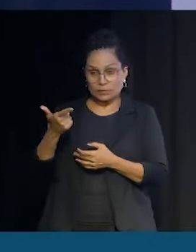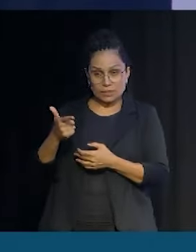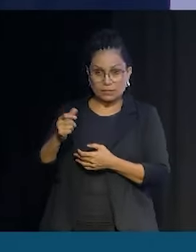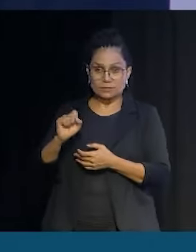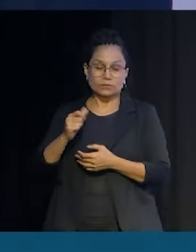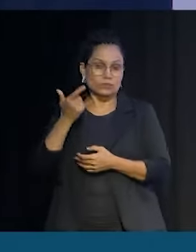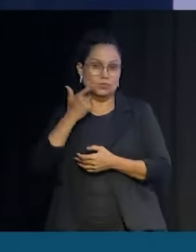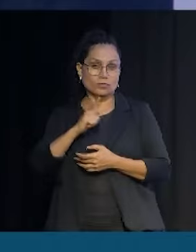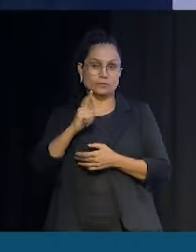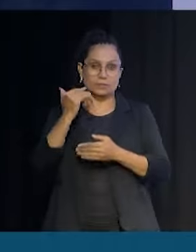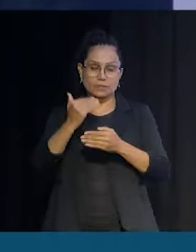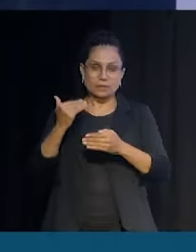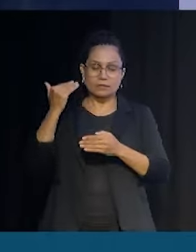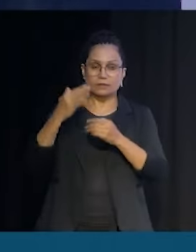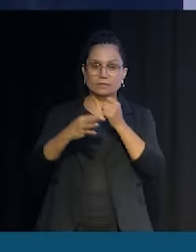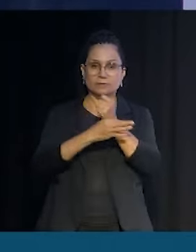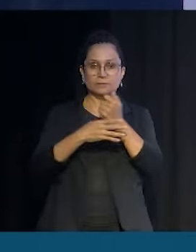permanente